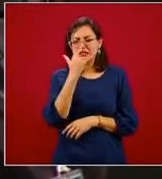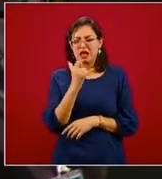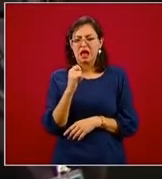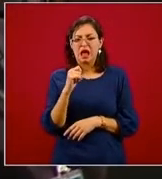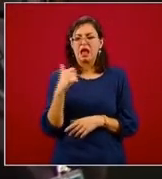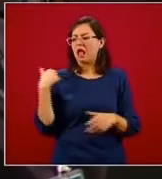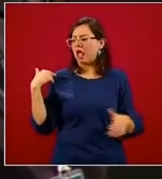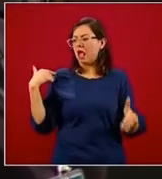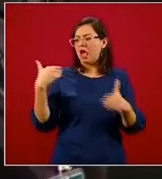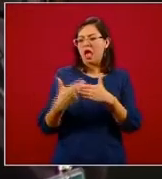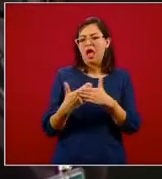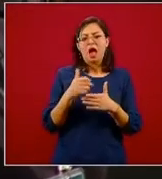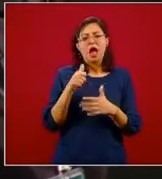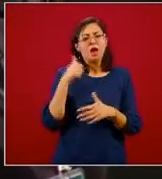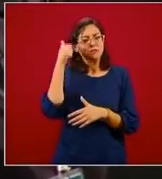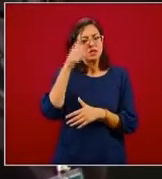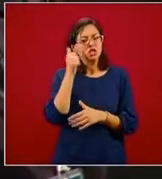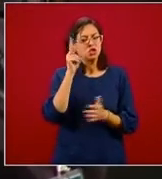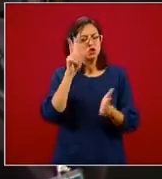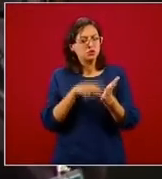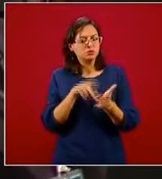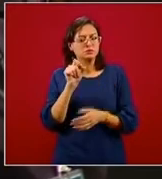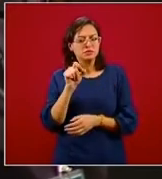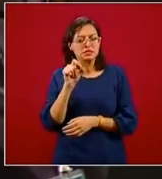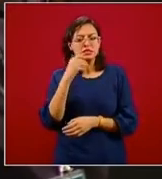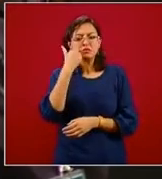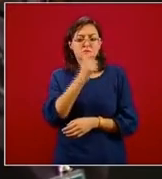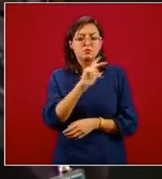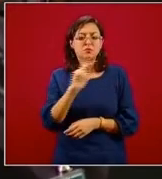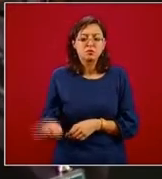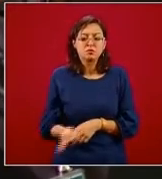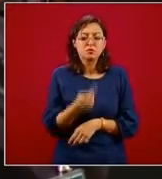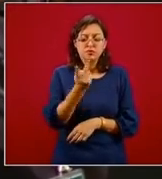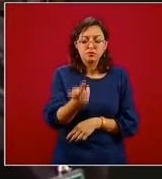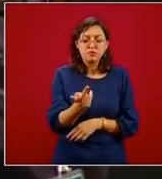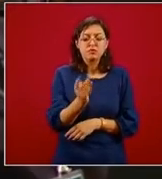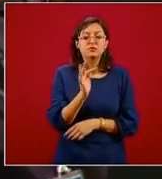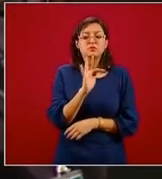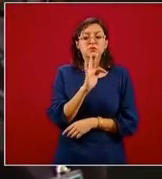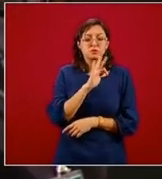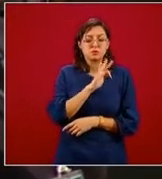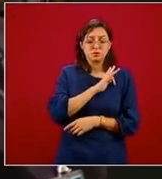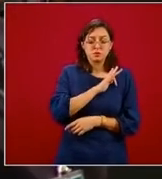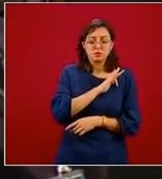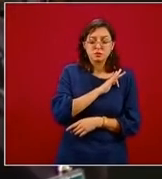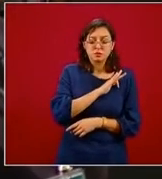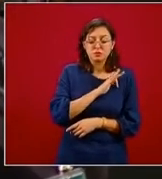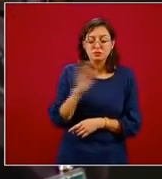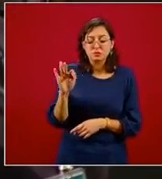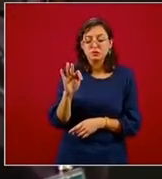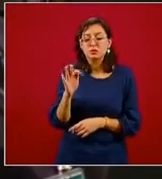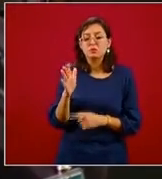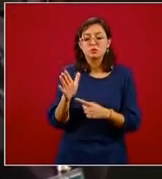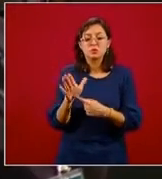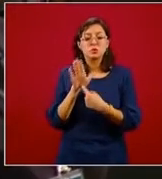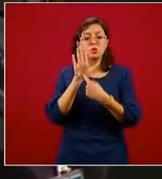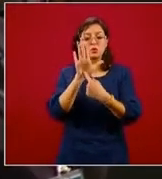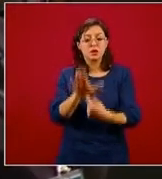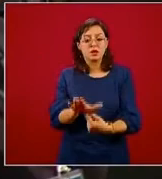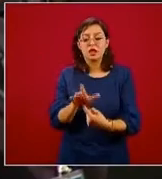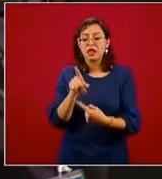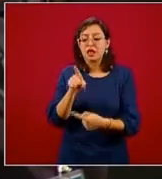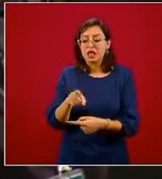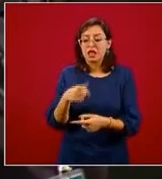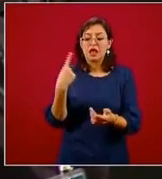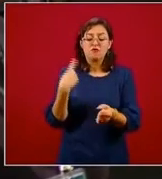pneumonias sentido, until quiero April preguntarle 2020? si sería I posible want que to nos ask you if it presente would be las possible for you cifras to de las present muertes por that enfermedades information respiratorias on